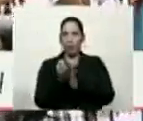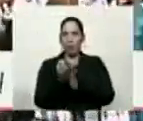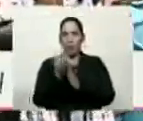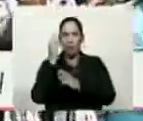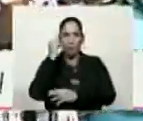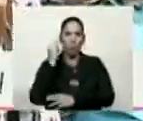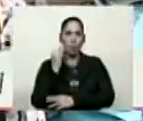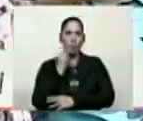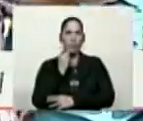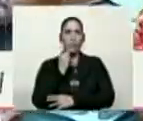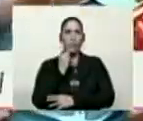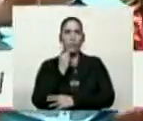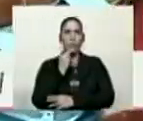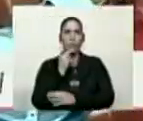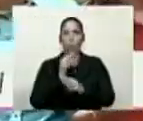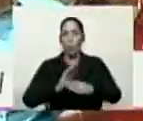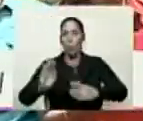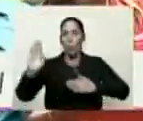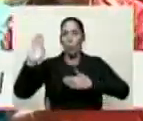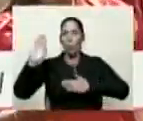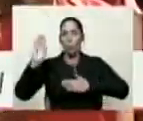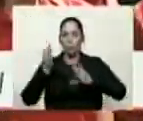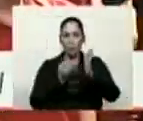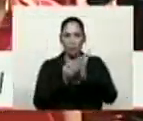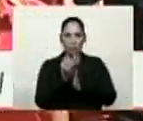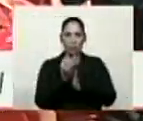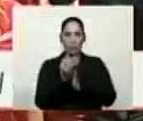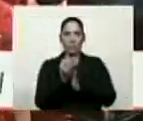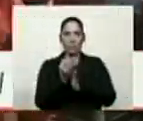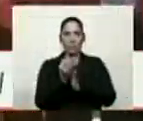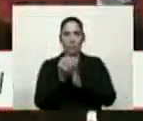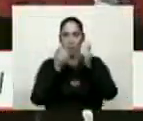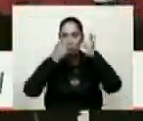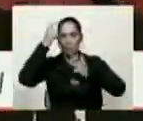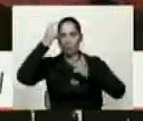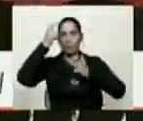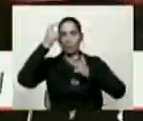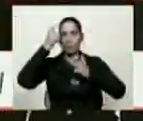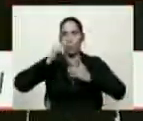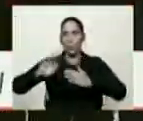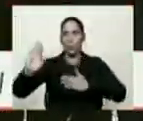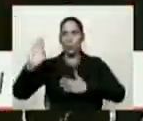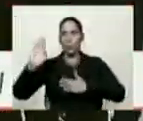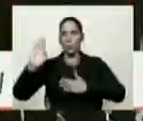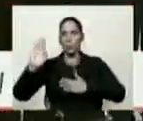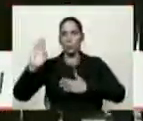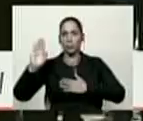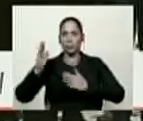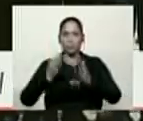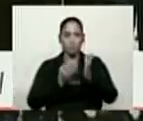Bolívar, juro ser leal a Chávez, juro